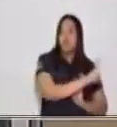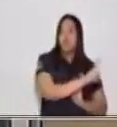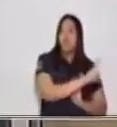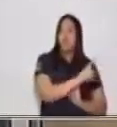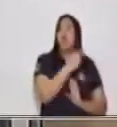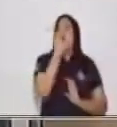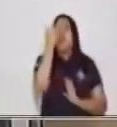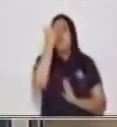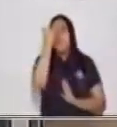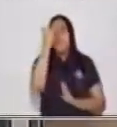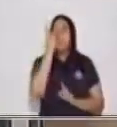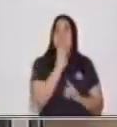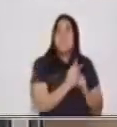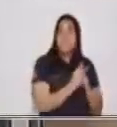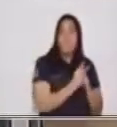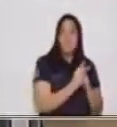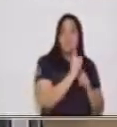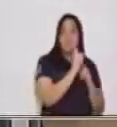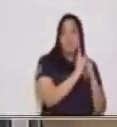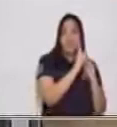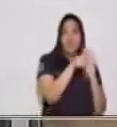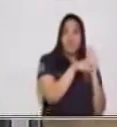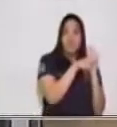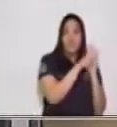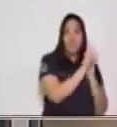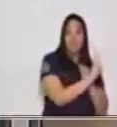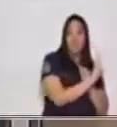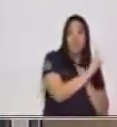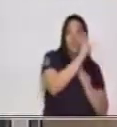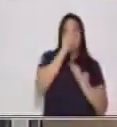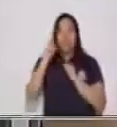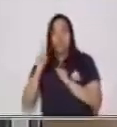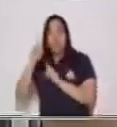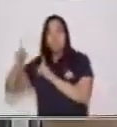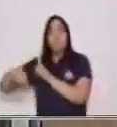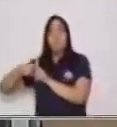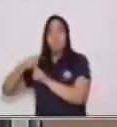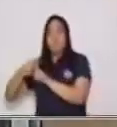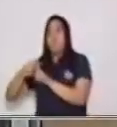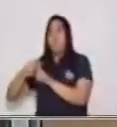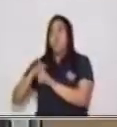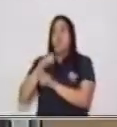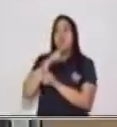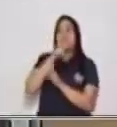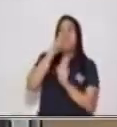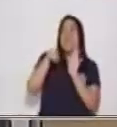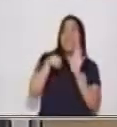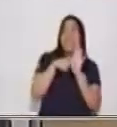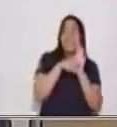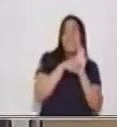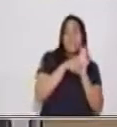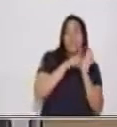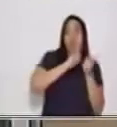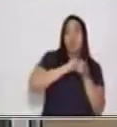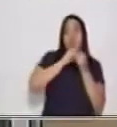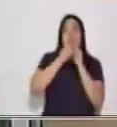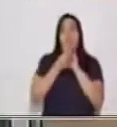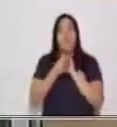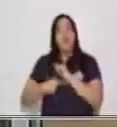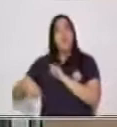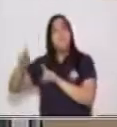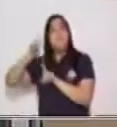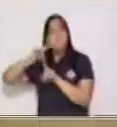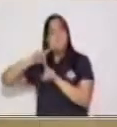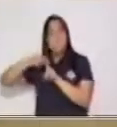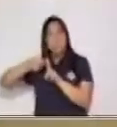nos va a quedar este negativo como positivo y este negativo como positivo. Y ya tenemos